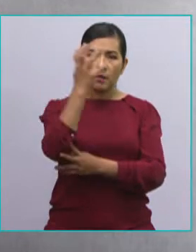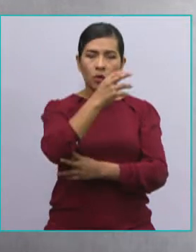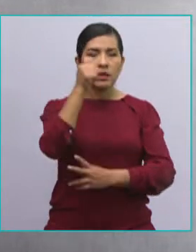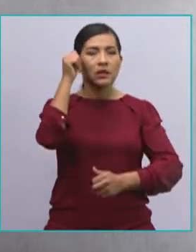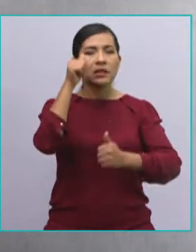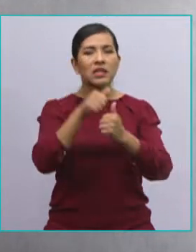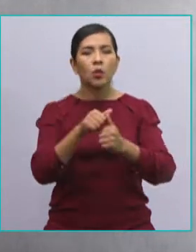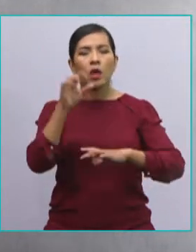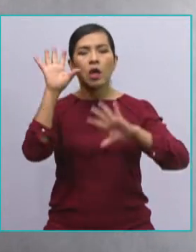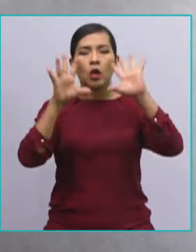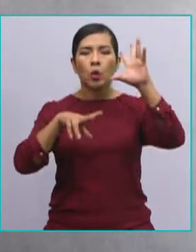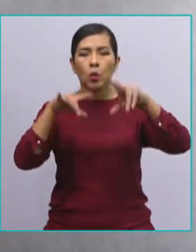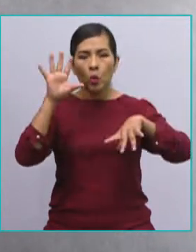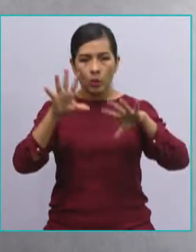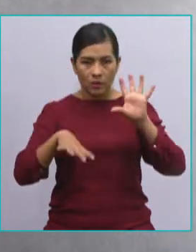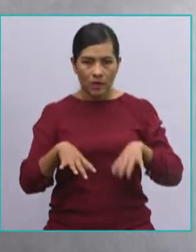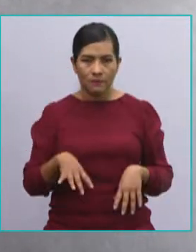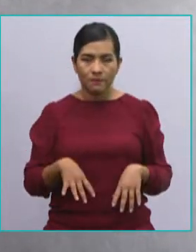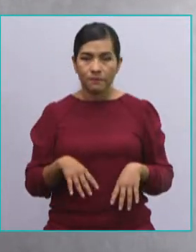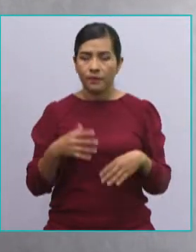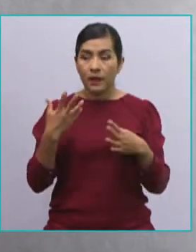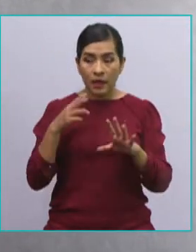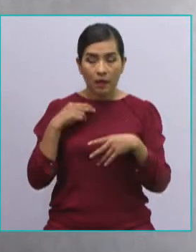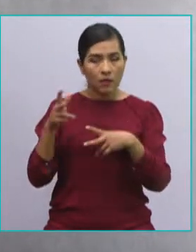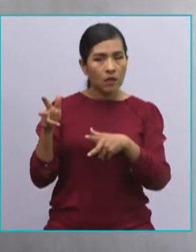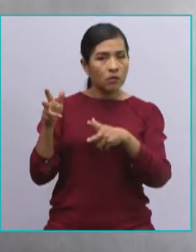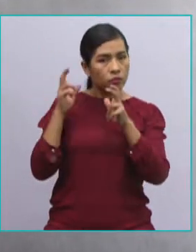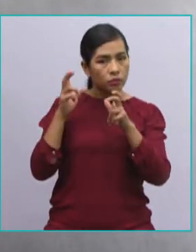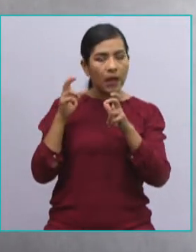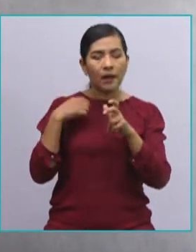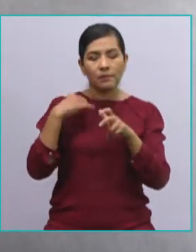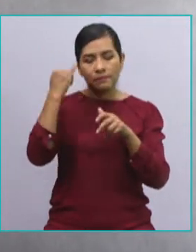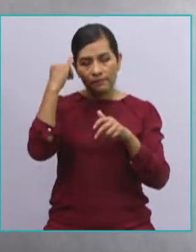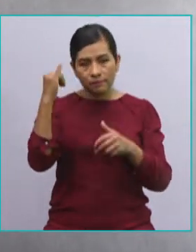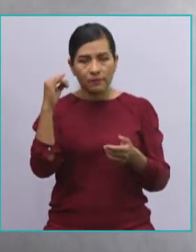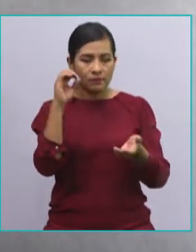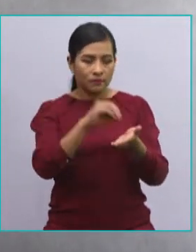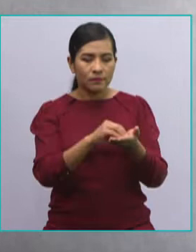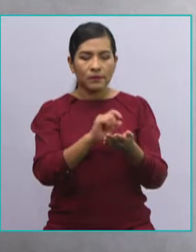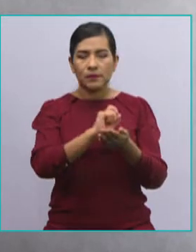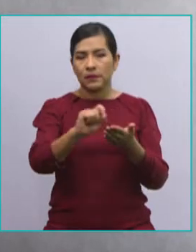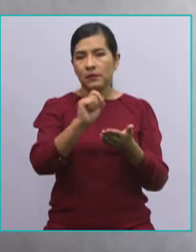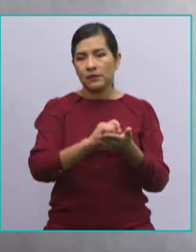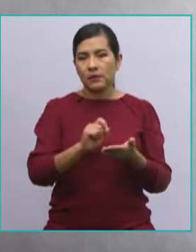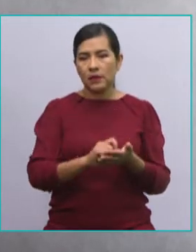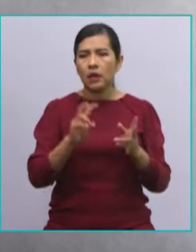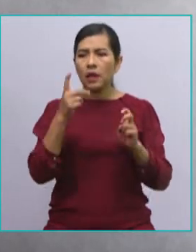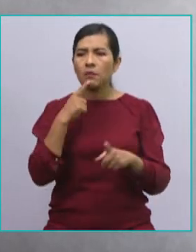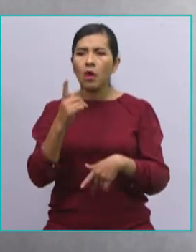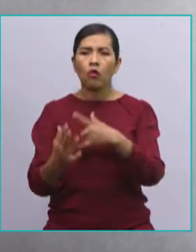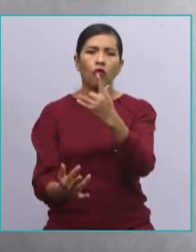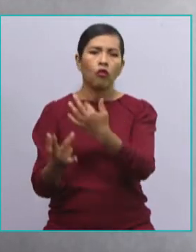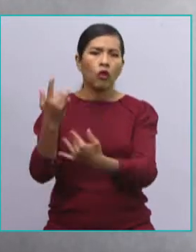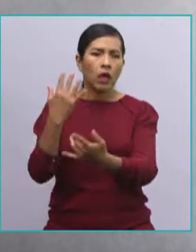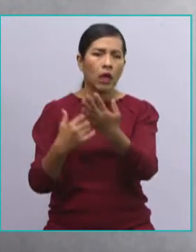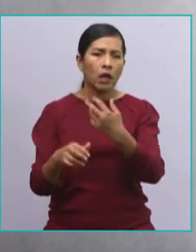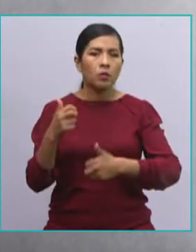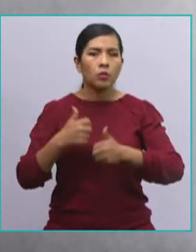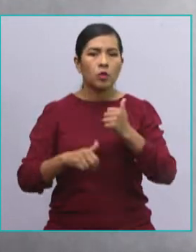lluvia y va a partir ese poema escribí una serie de poemas que tenían que ver con los incendios y con el fuego